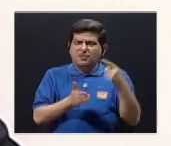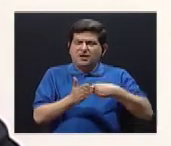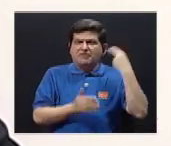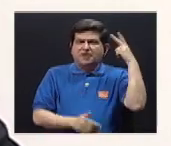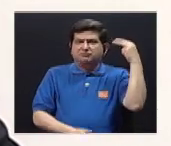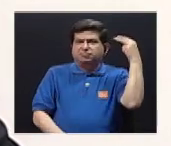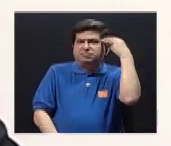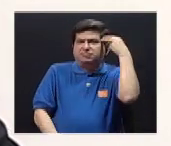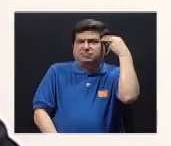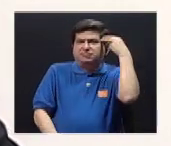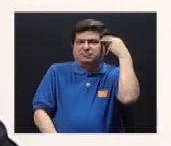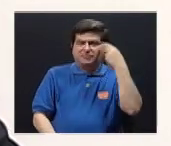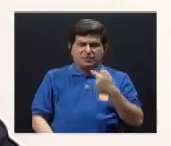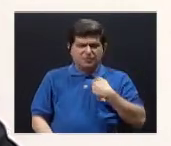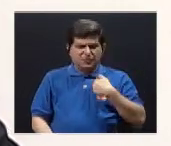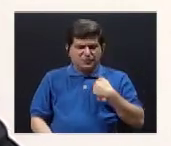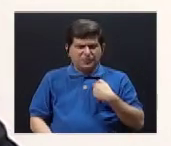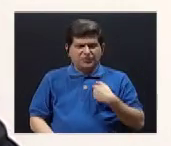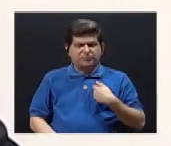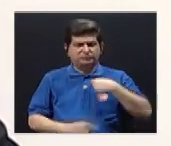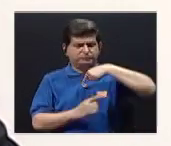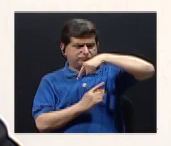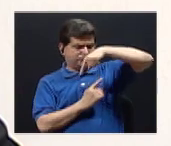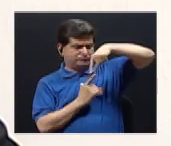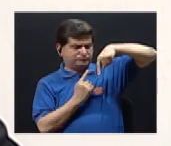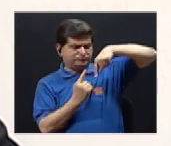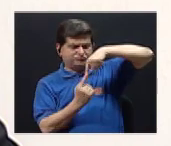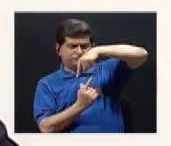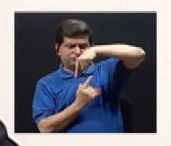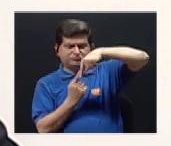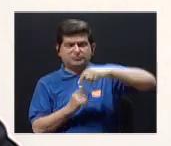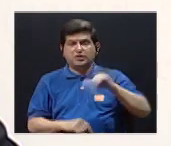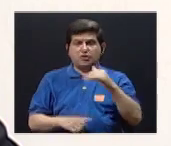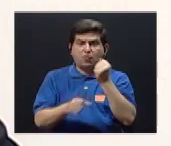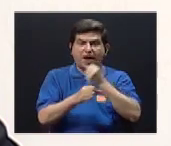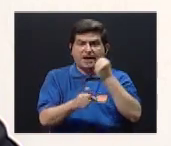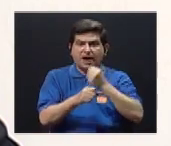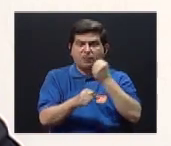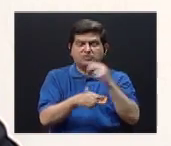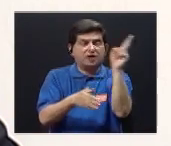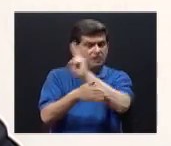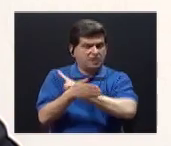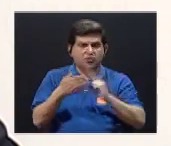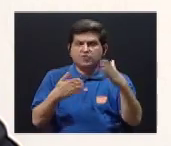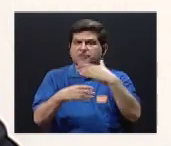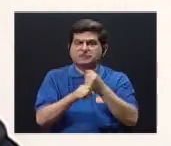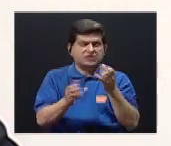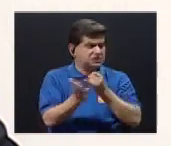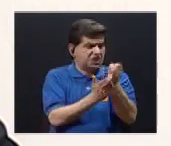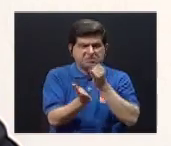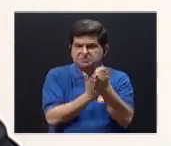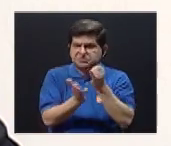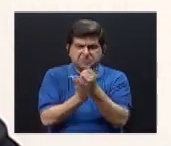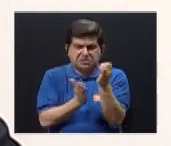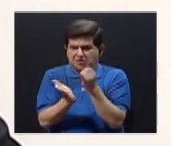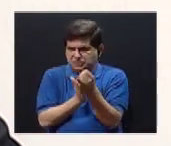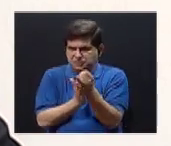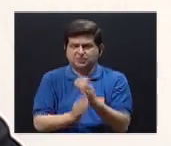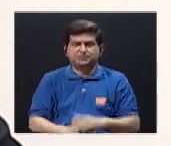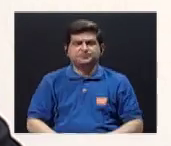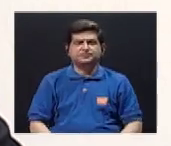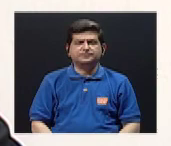plantea una hipótesis y va girando, al igual cuando haces un trabajo para la universidad, una investigación, ¿verdad?